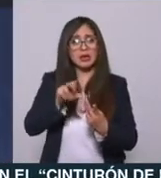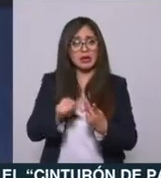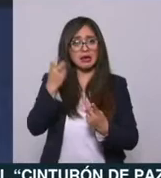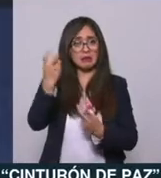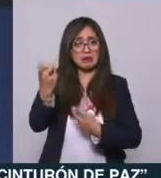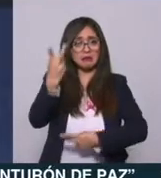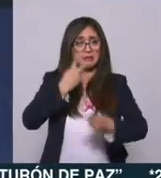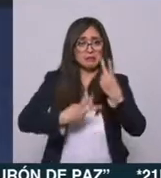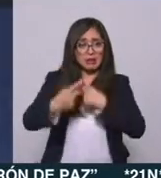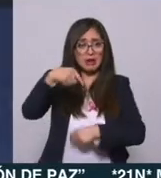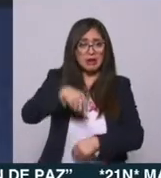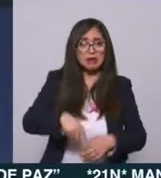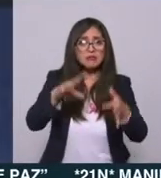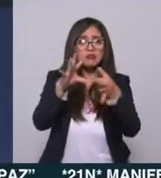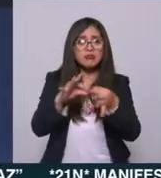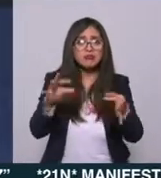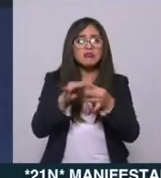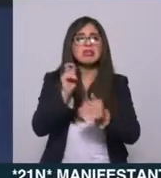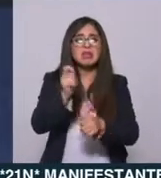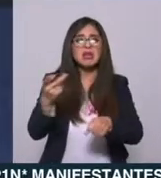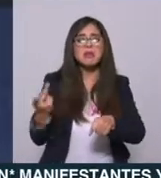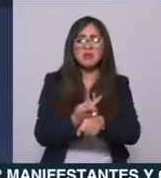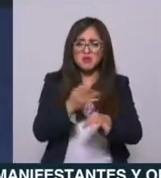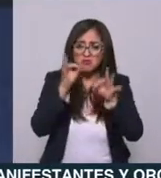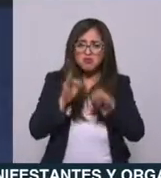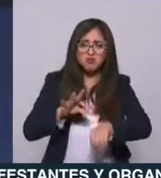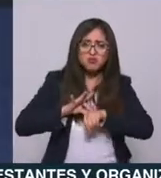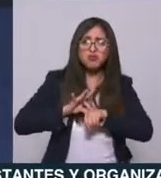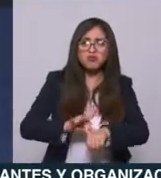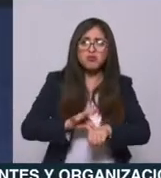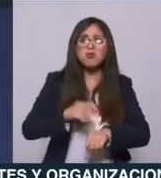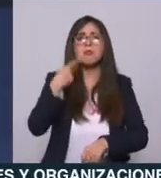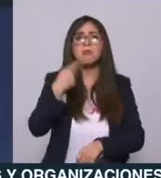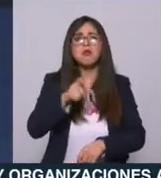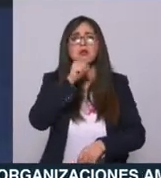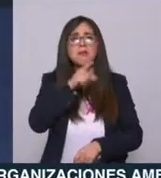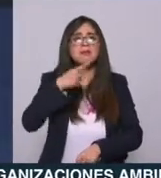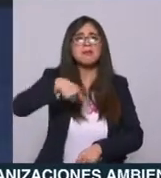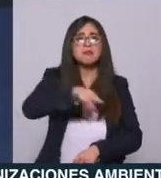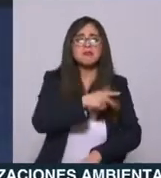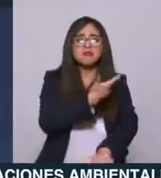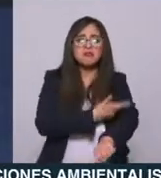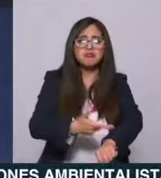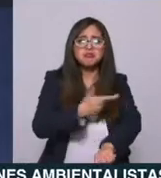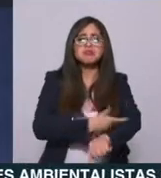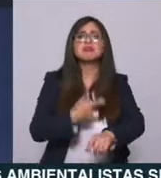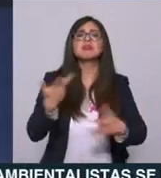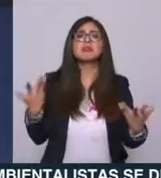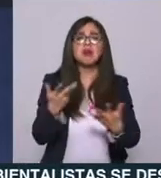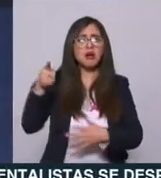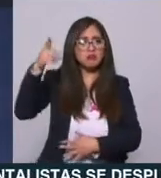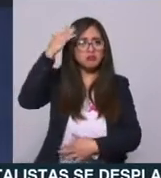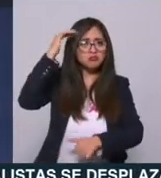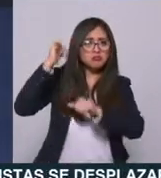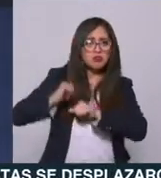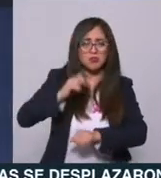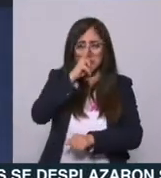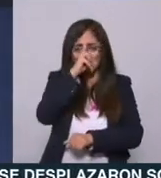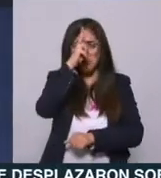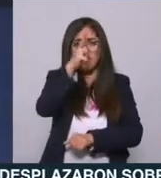cuentan de viva voz lo que sucedió, pero sobre todo nos hablarán de las acciones de las autoridades frente a la violencia de la que